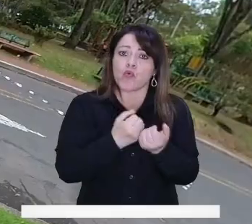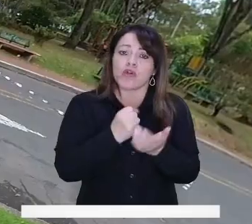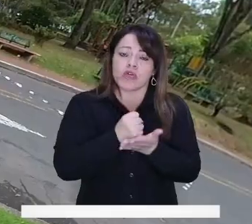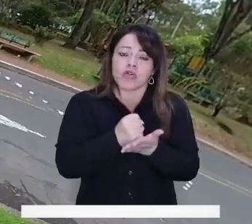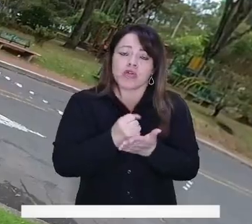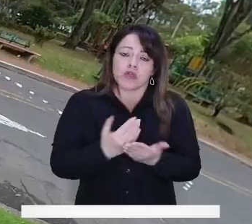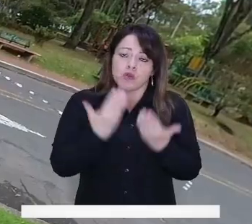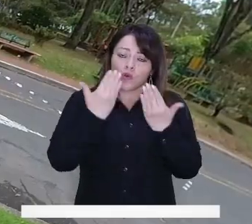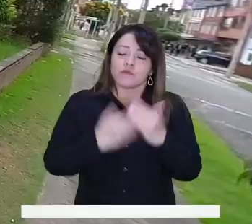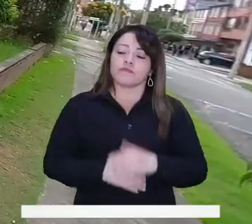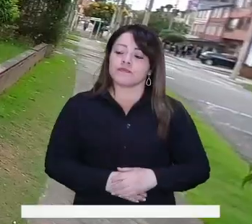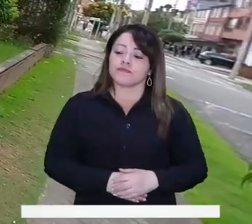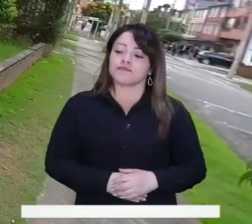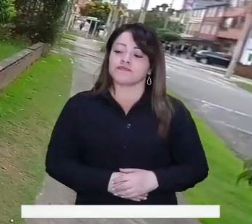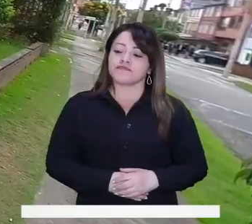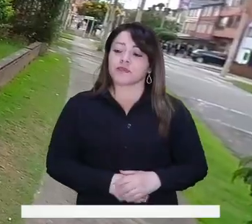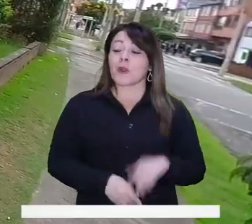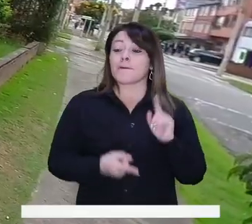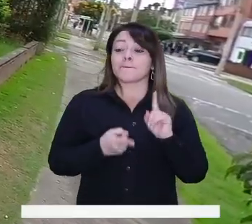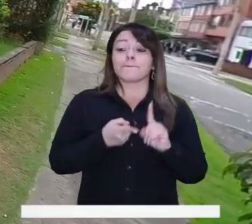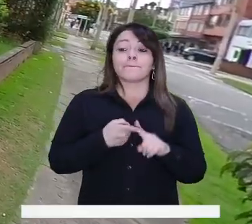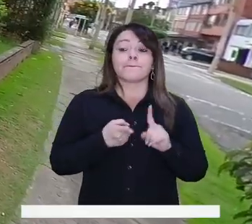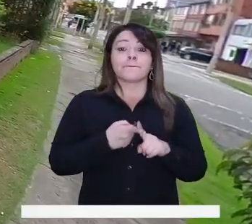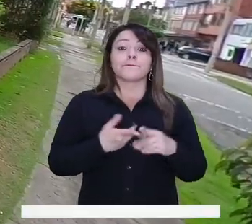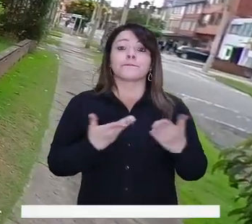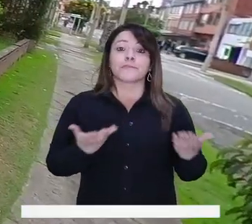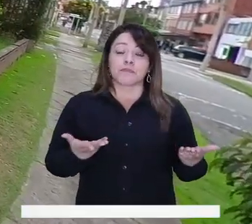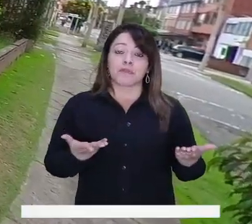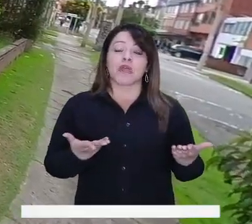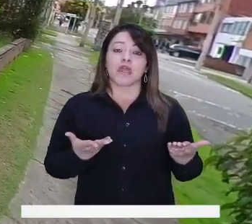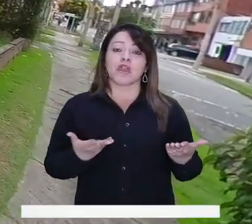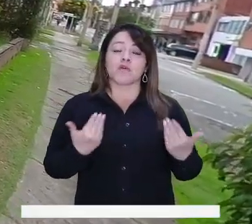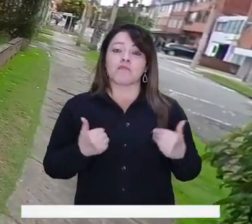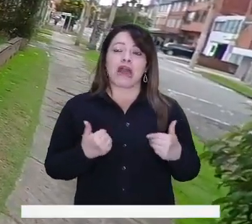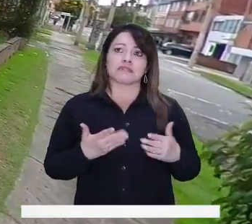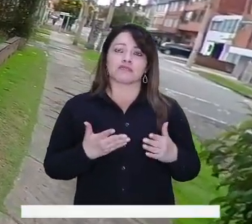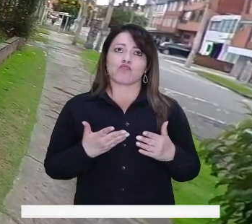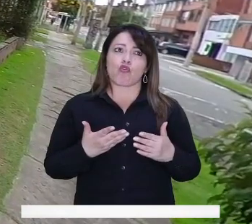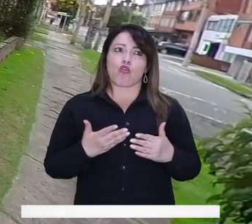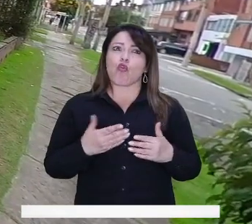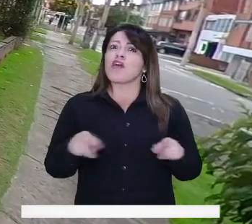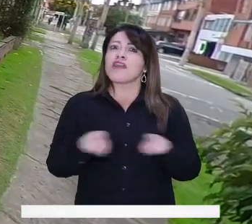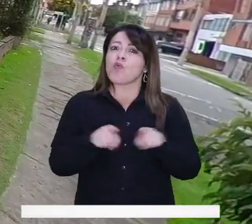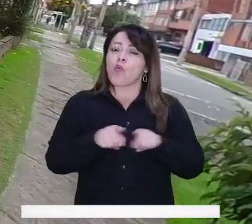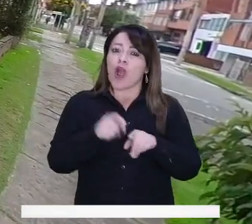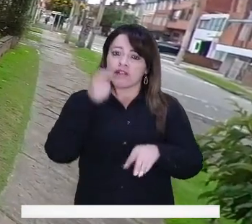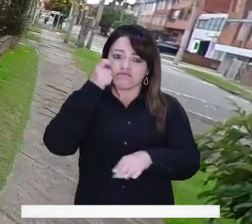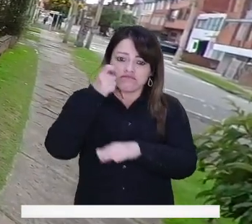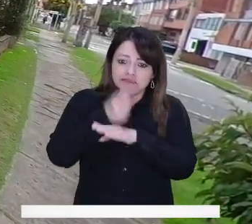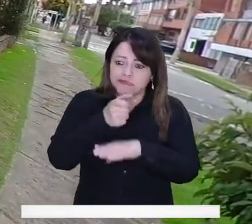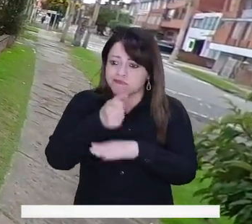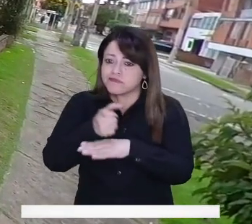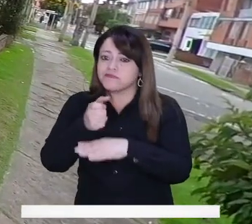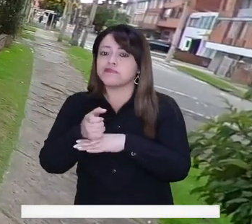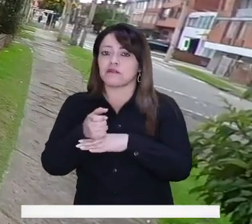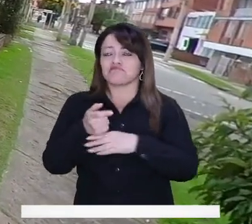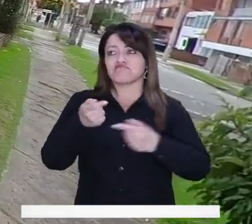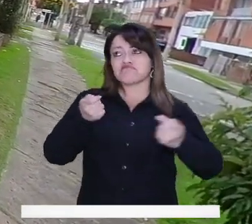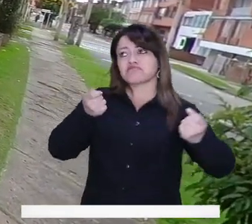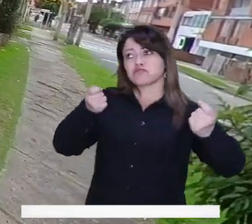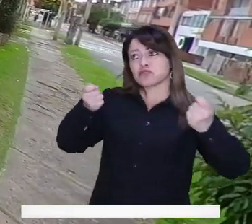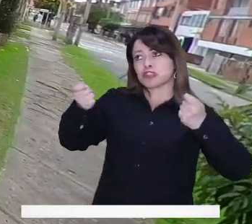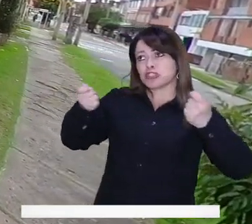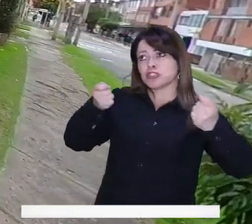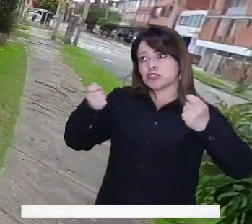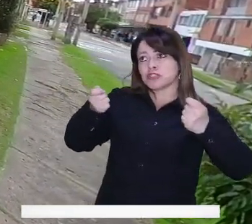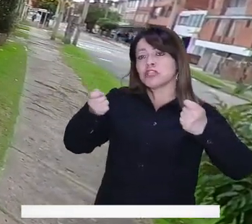sería interesante. Pues primeramente ponerle el ojo a la lupa, prácticamente, porque a veces se miran las estrategias